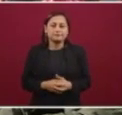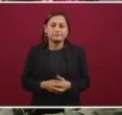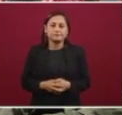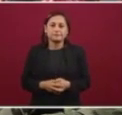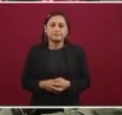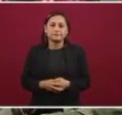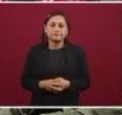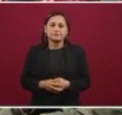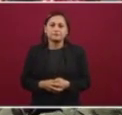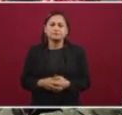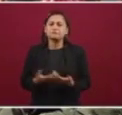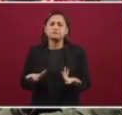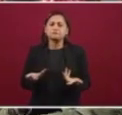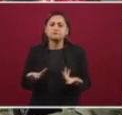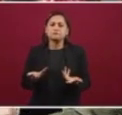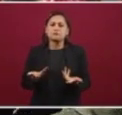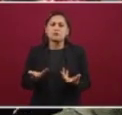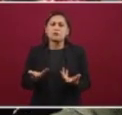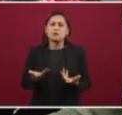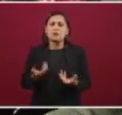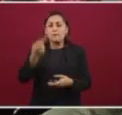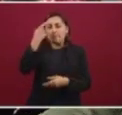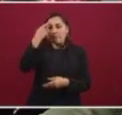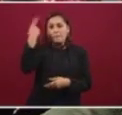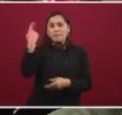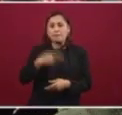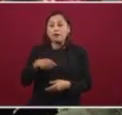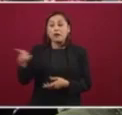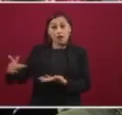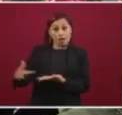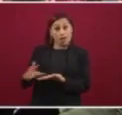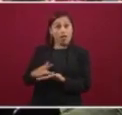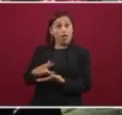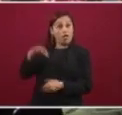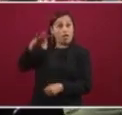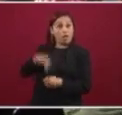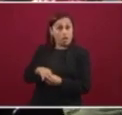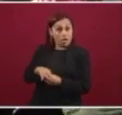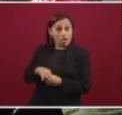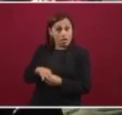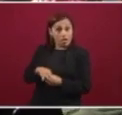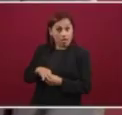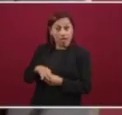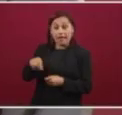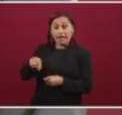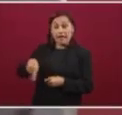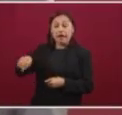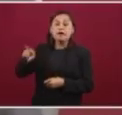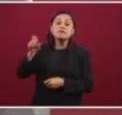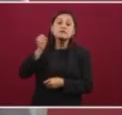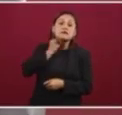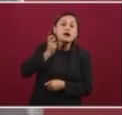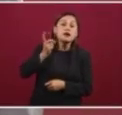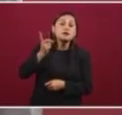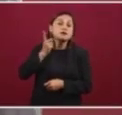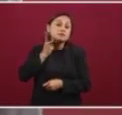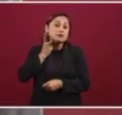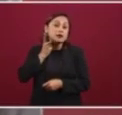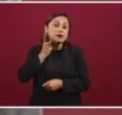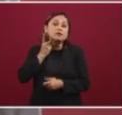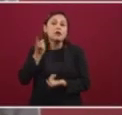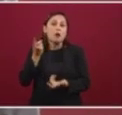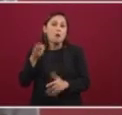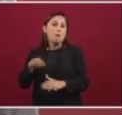para obtener los votos de legisladores de la oposición entregaban